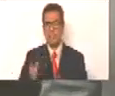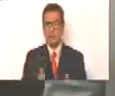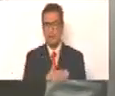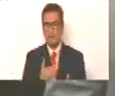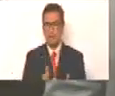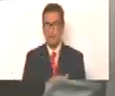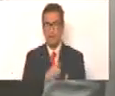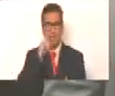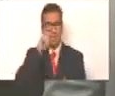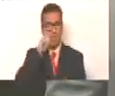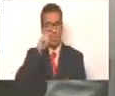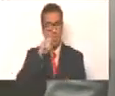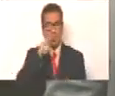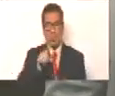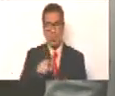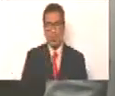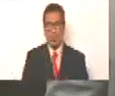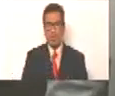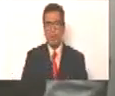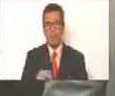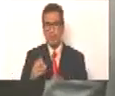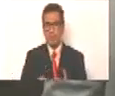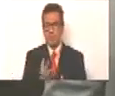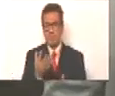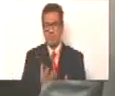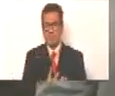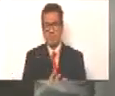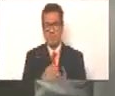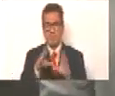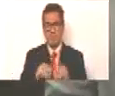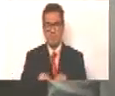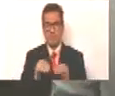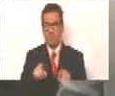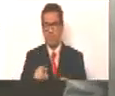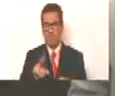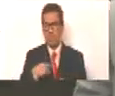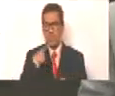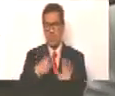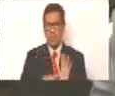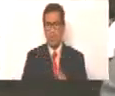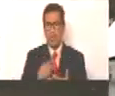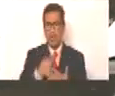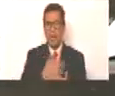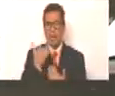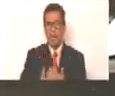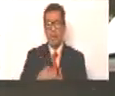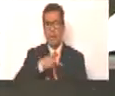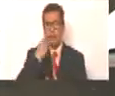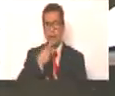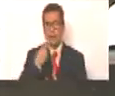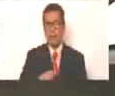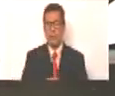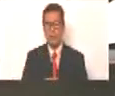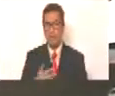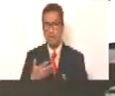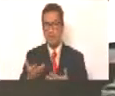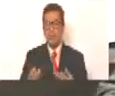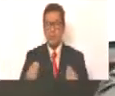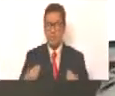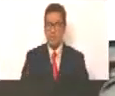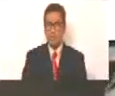aquí no hay monte seco, aquí no hay improvisación. Aquí hay un plan político que acompaña no solo el plan de la